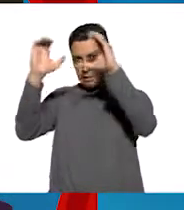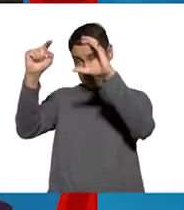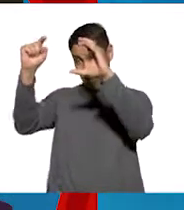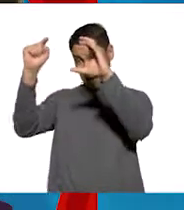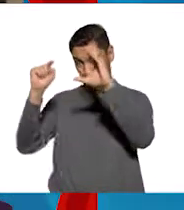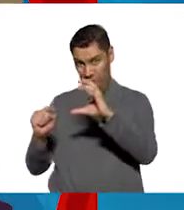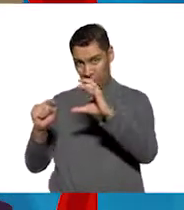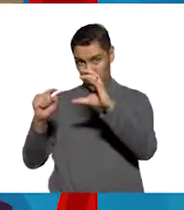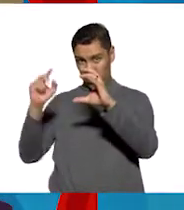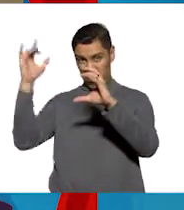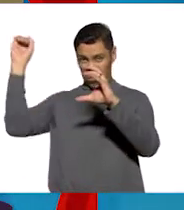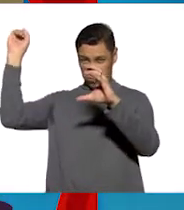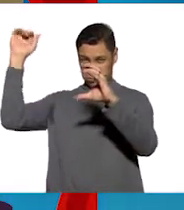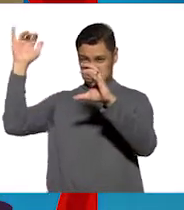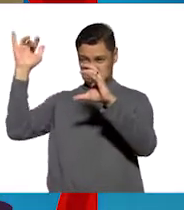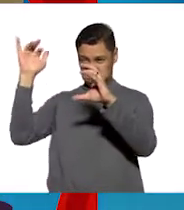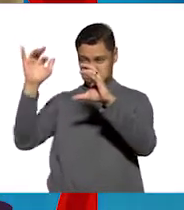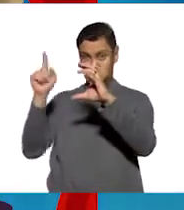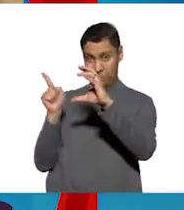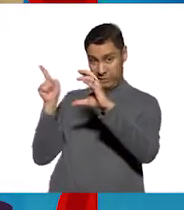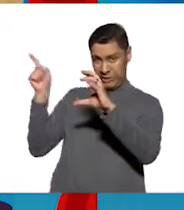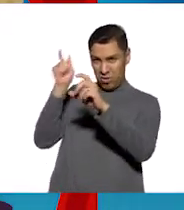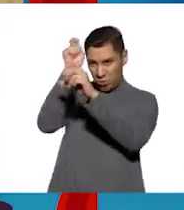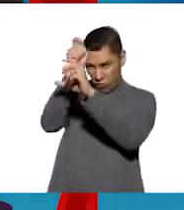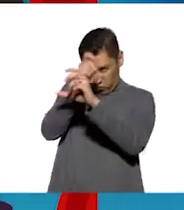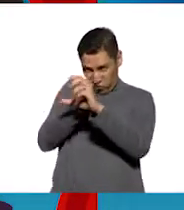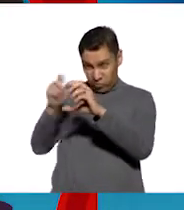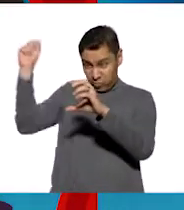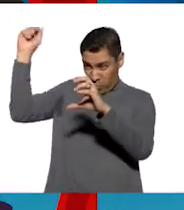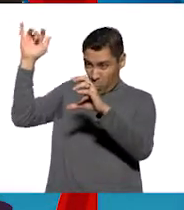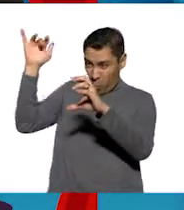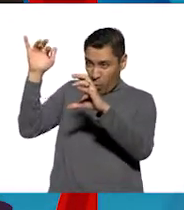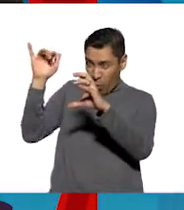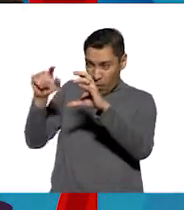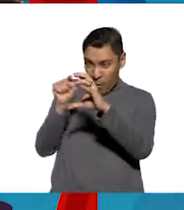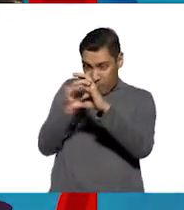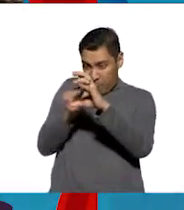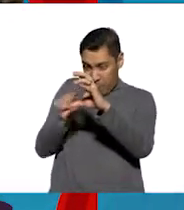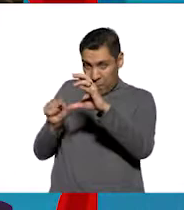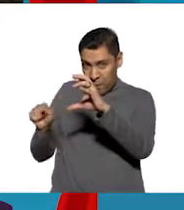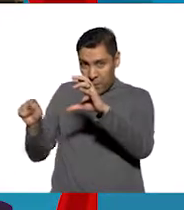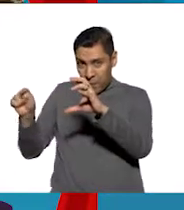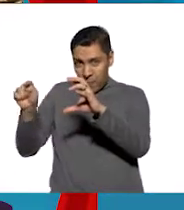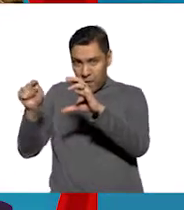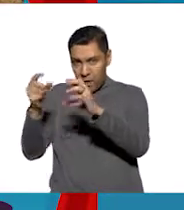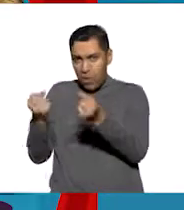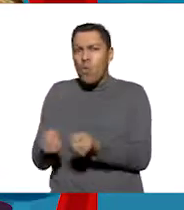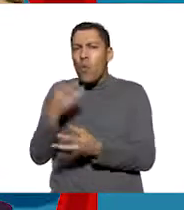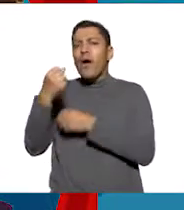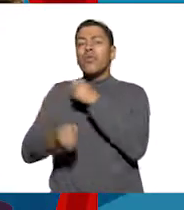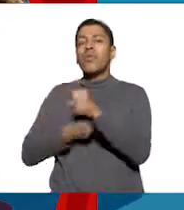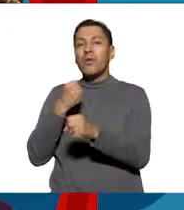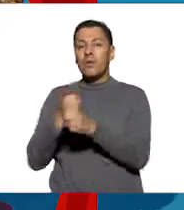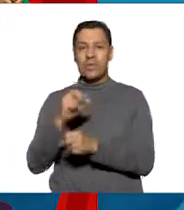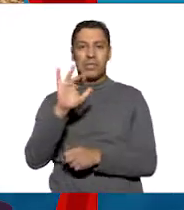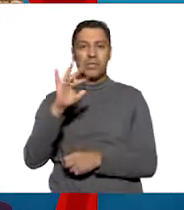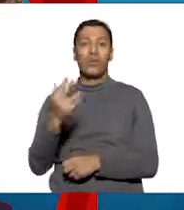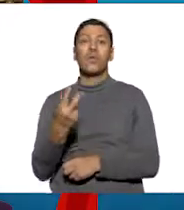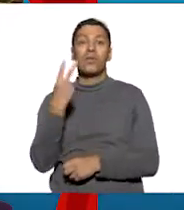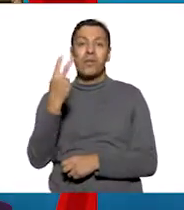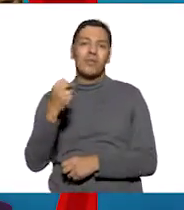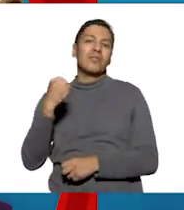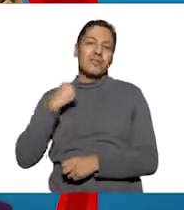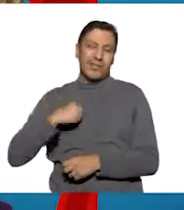los rayos solares, que están también labrados en la piedra, tendríamos 52 años, que eran el siglo